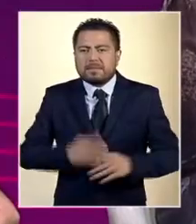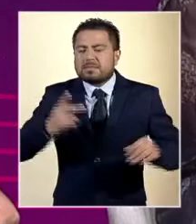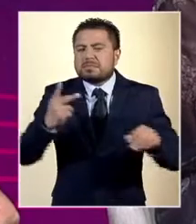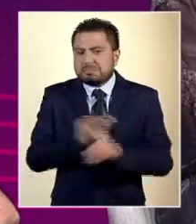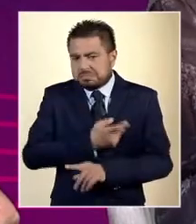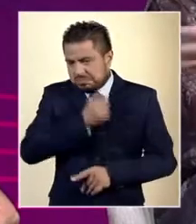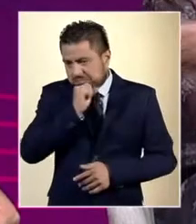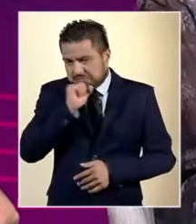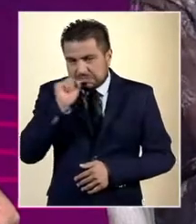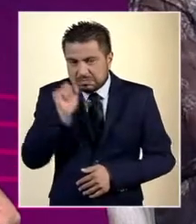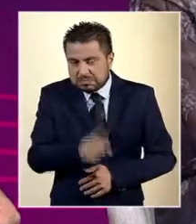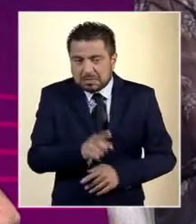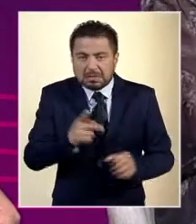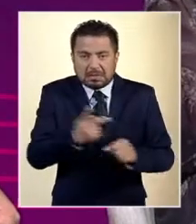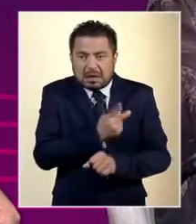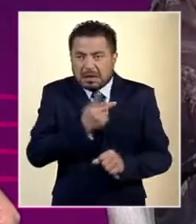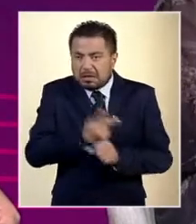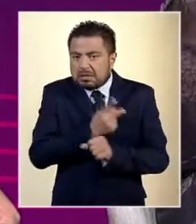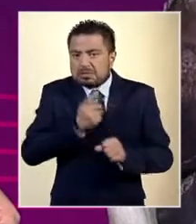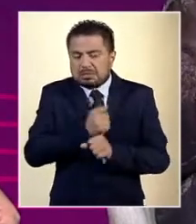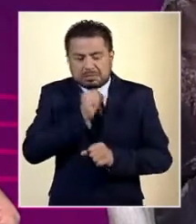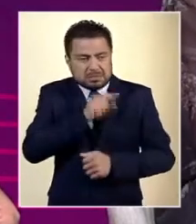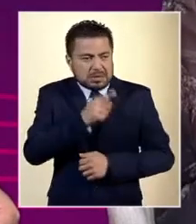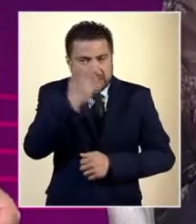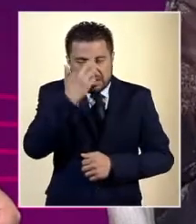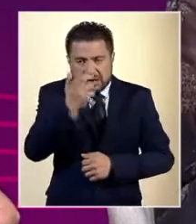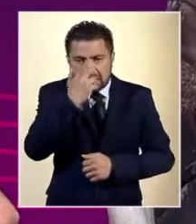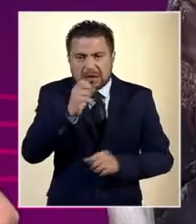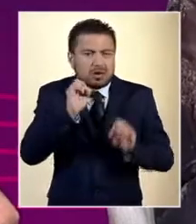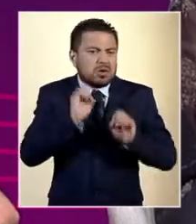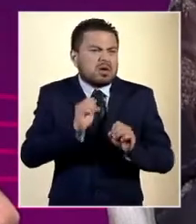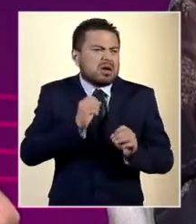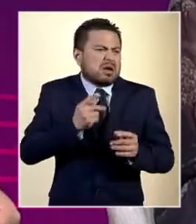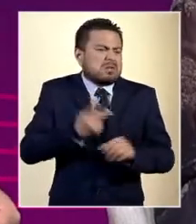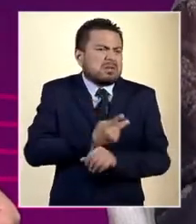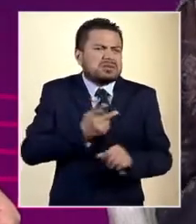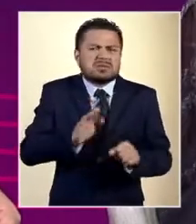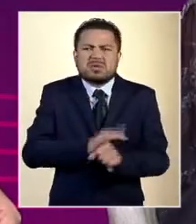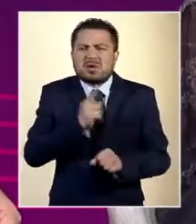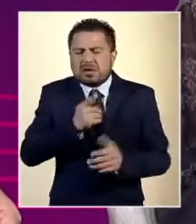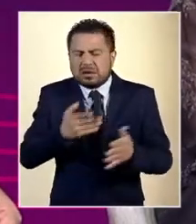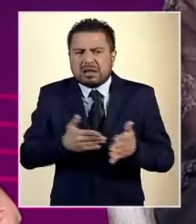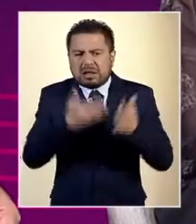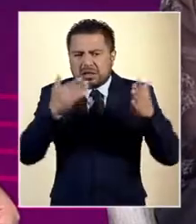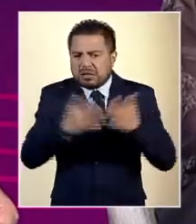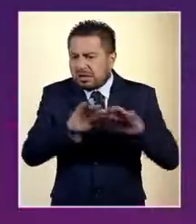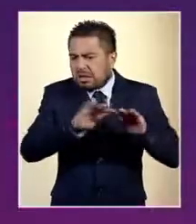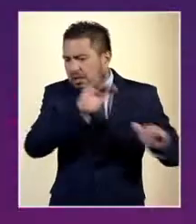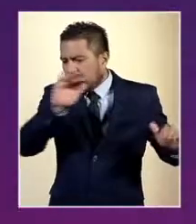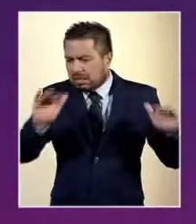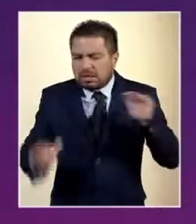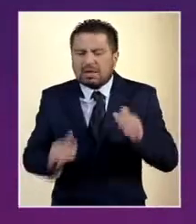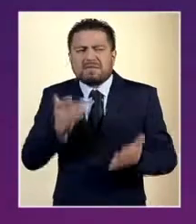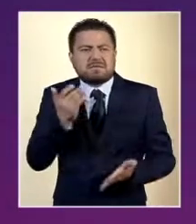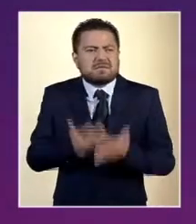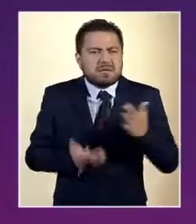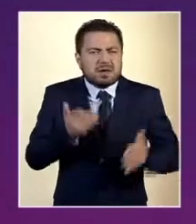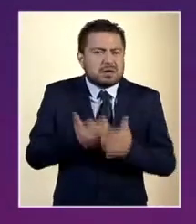¿Pasa por lo mismo? ¿Pasa por las mismas razones, digamos, por las mismas brechas de desigualdad,